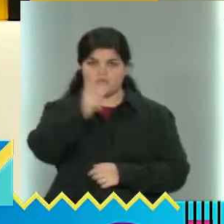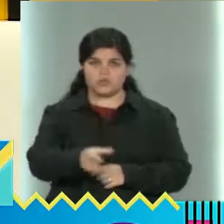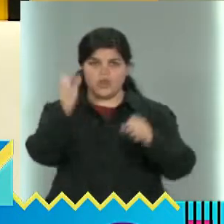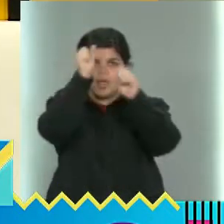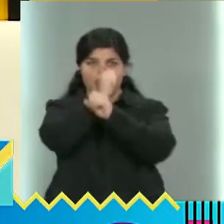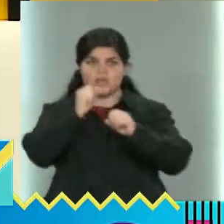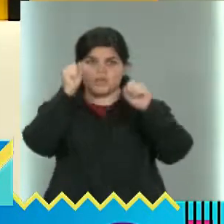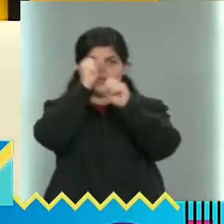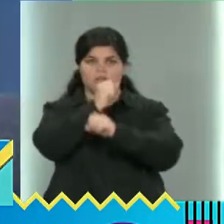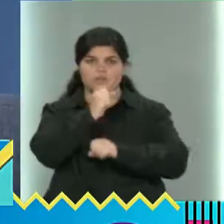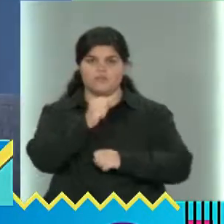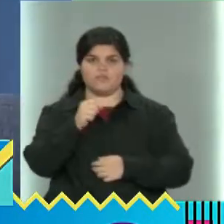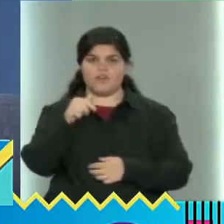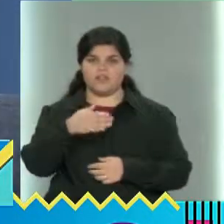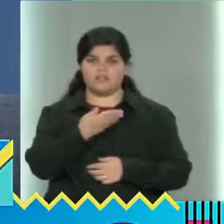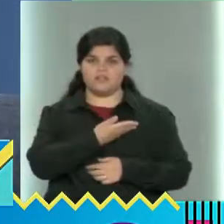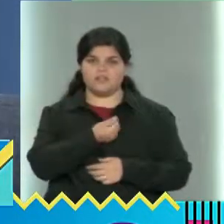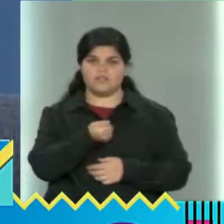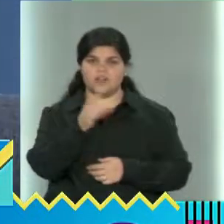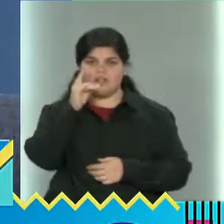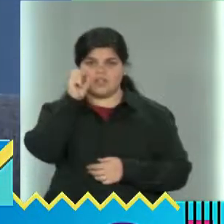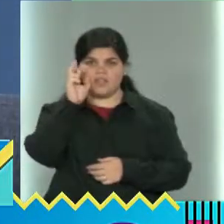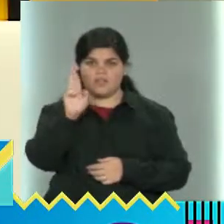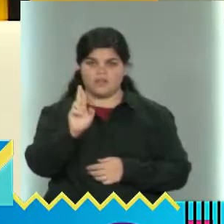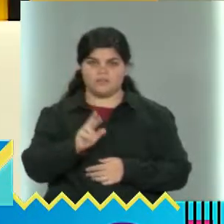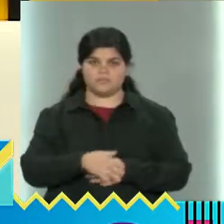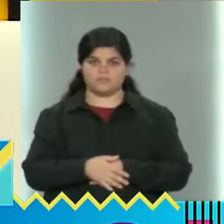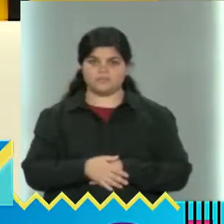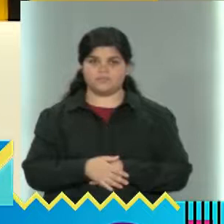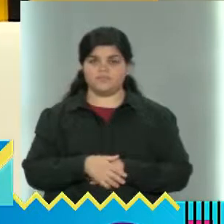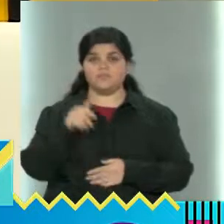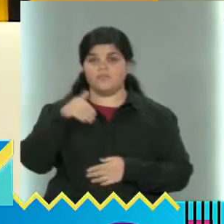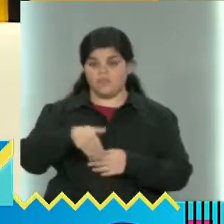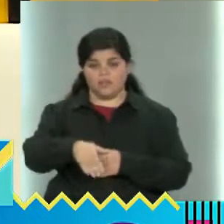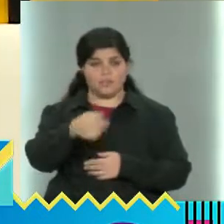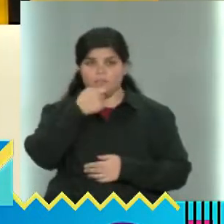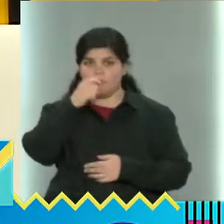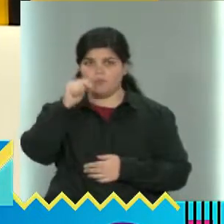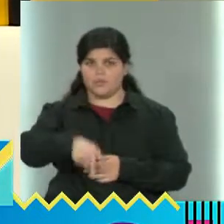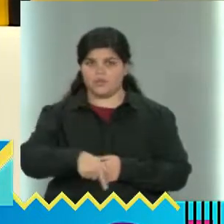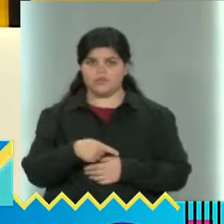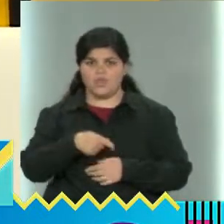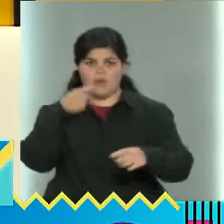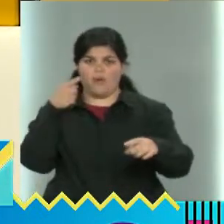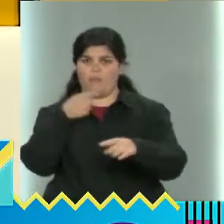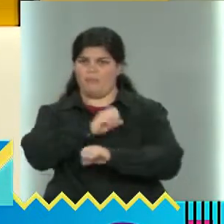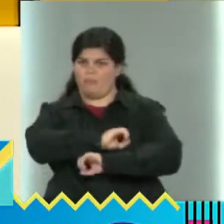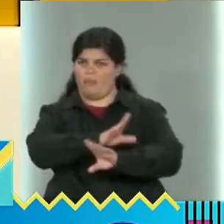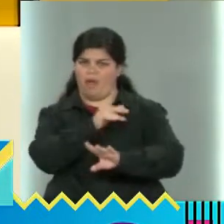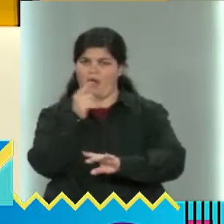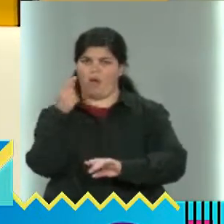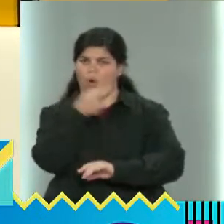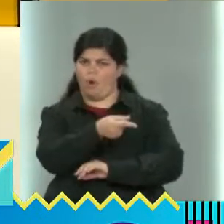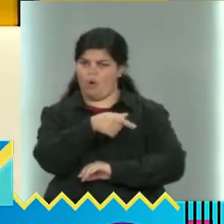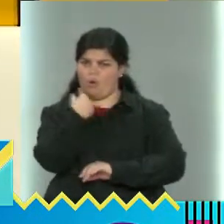bien. Qué lindo. Bien. Bueno, no la quiere, le tiene miedo, o sea, Mendoza se portó muy mal con el ingeniero Fader.